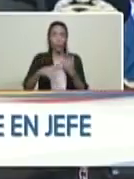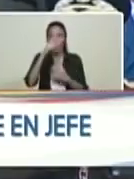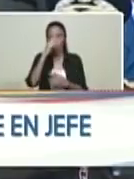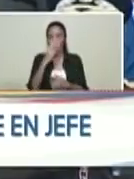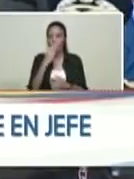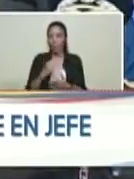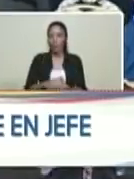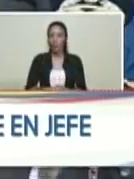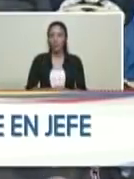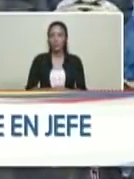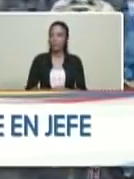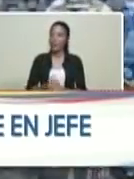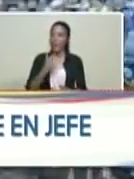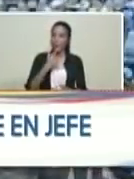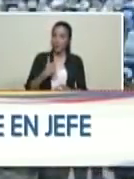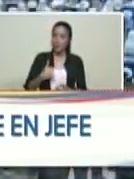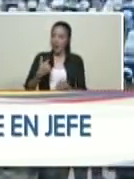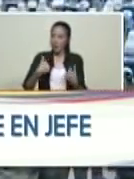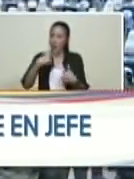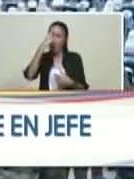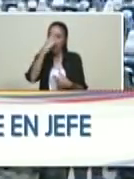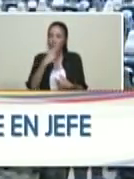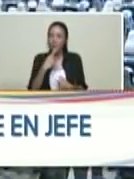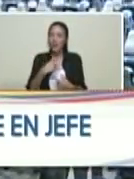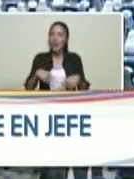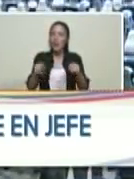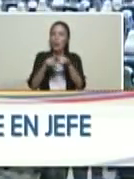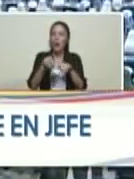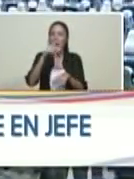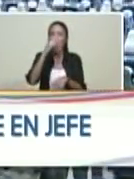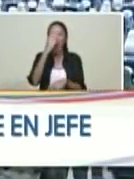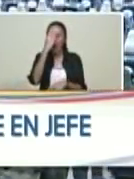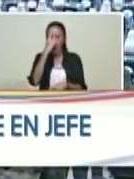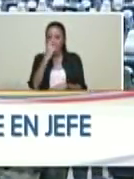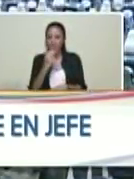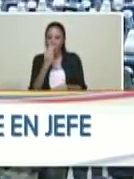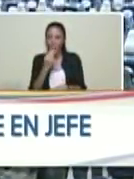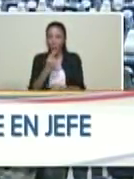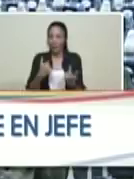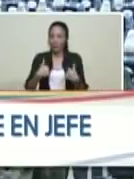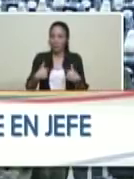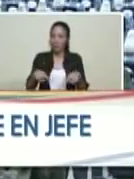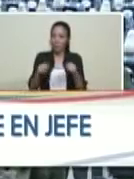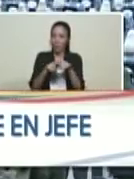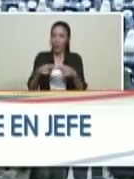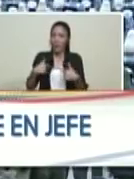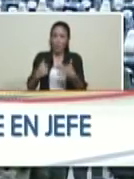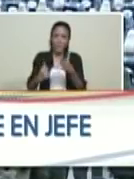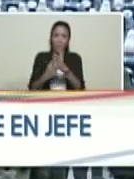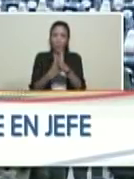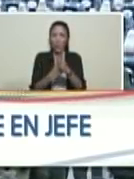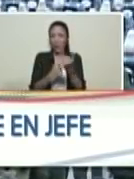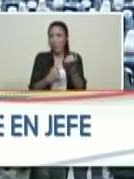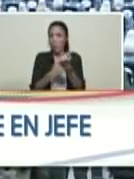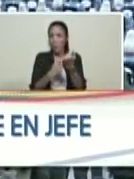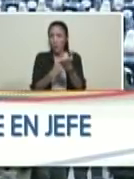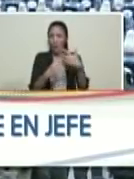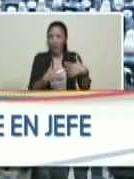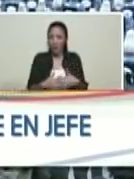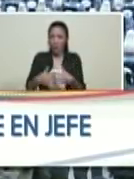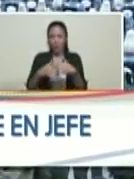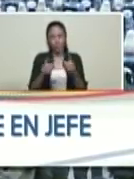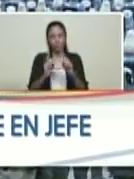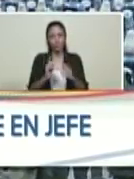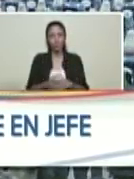y decirse es amor ist asumir test amor istas zamorano es asumirse antioligárquico puede la